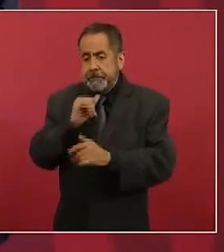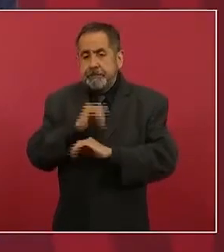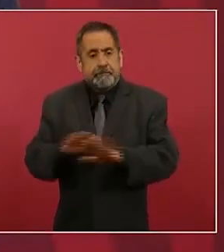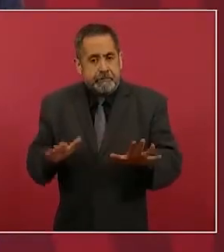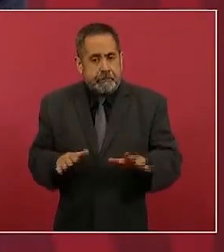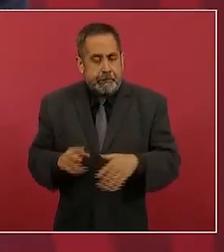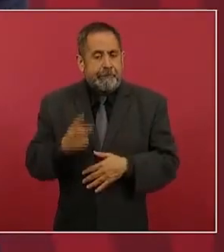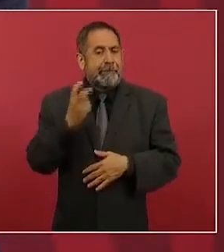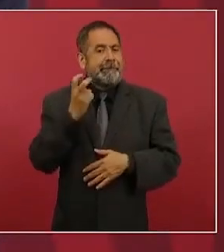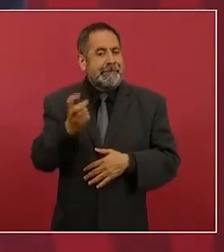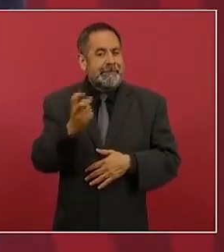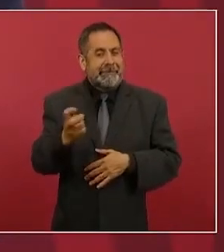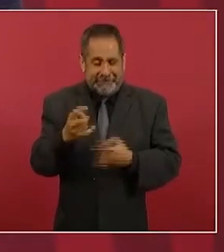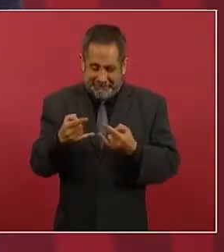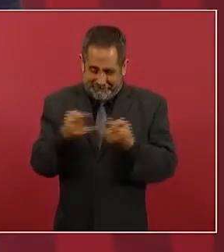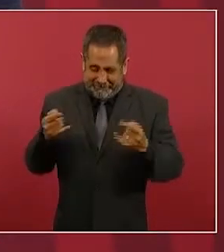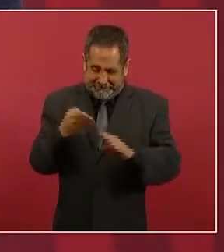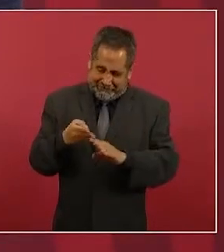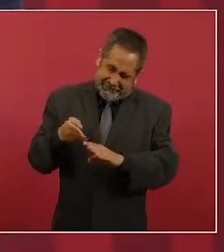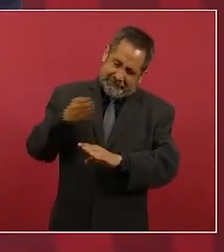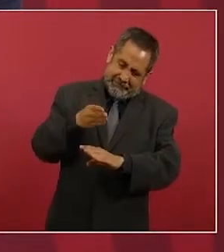Entonces, ese es el antecedente.